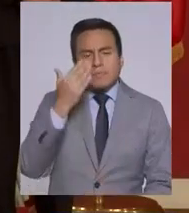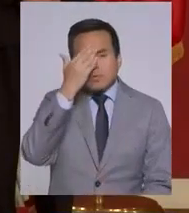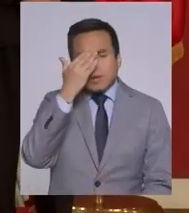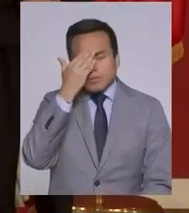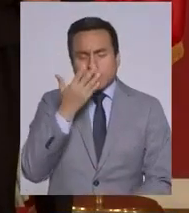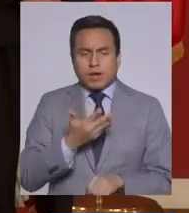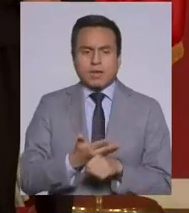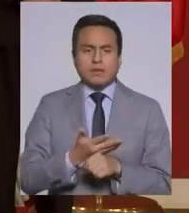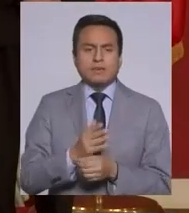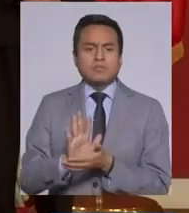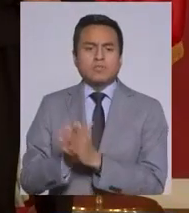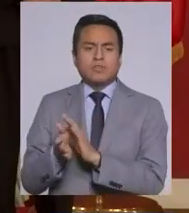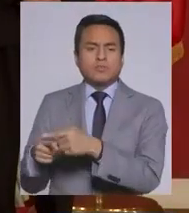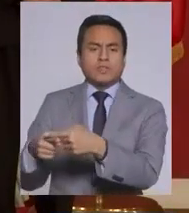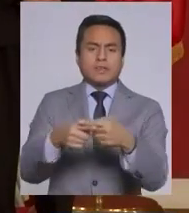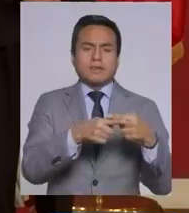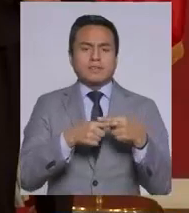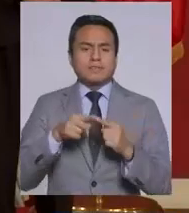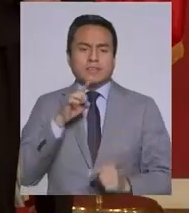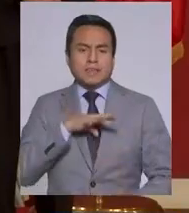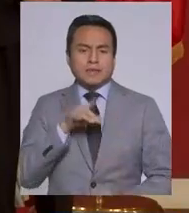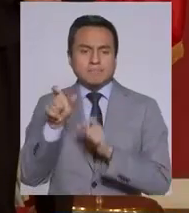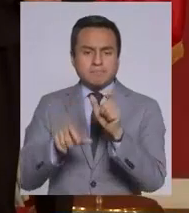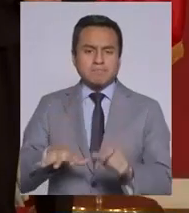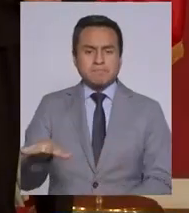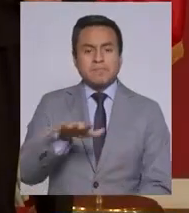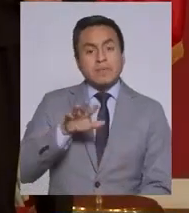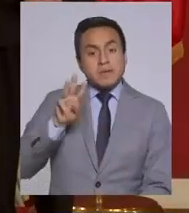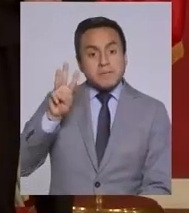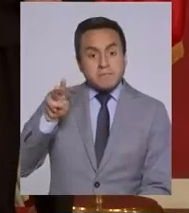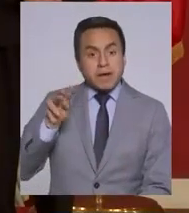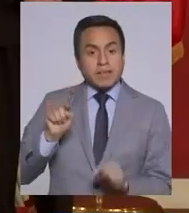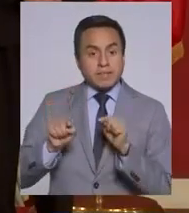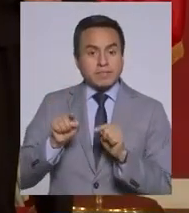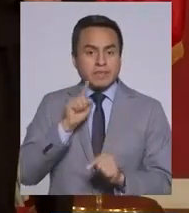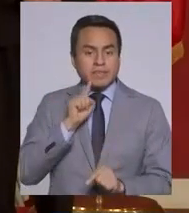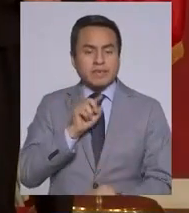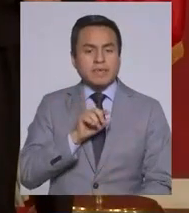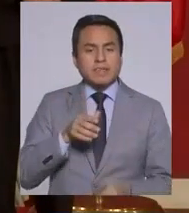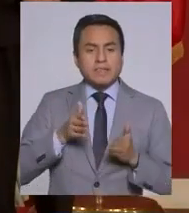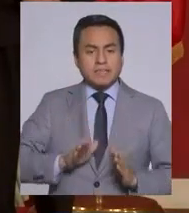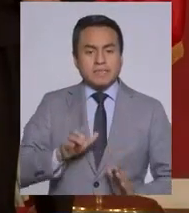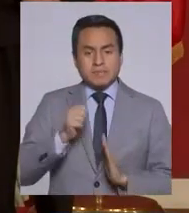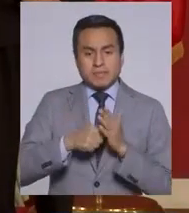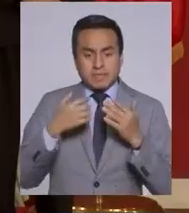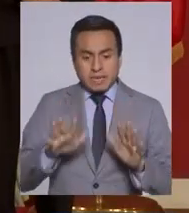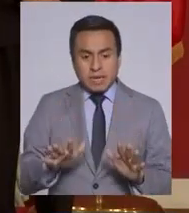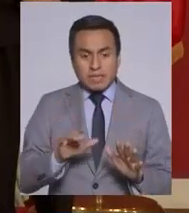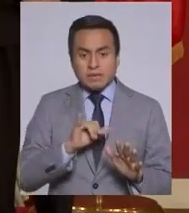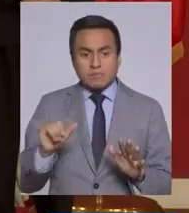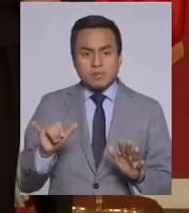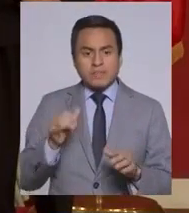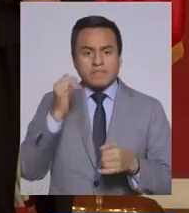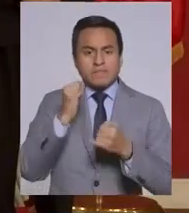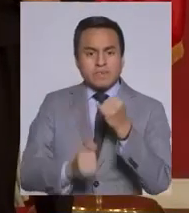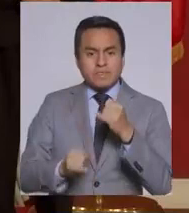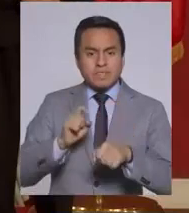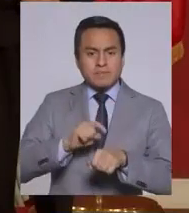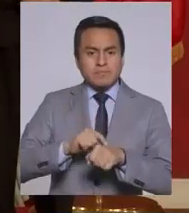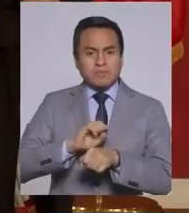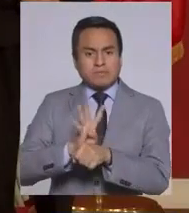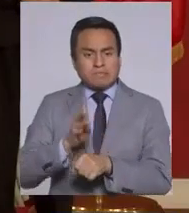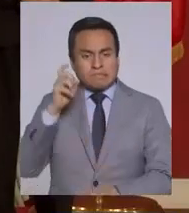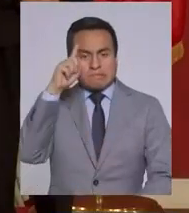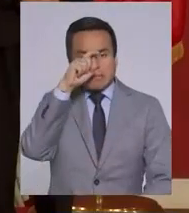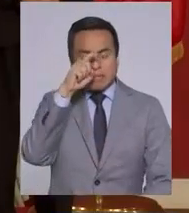que existe en toda la sociedad chilena por aquellas madres que tienen un postnatal que se vence durante este periodo de emergencia, porque